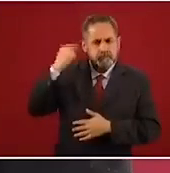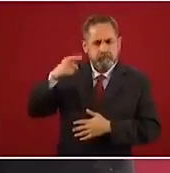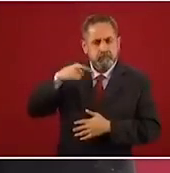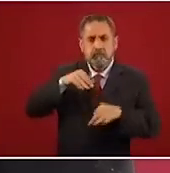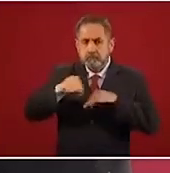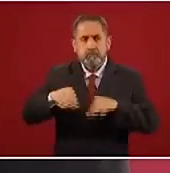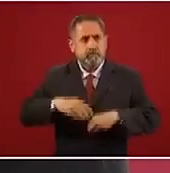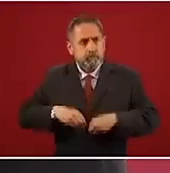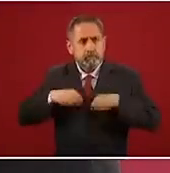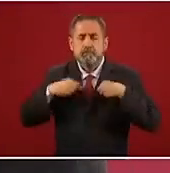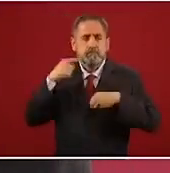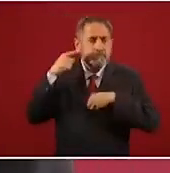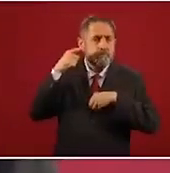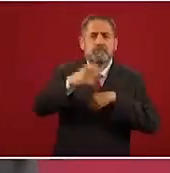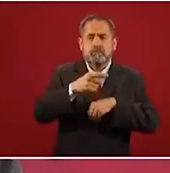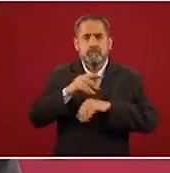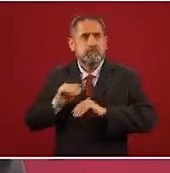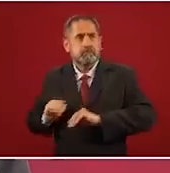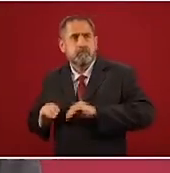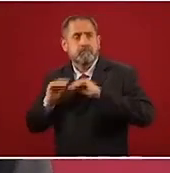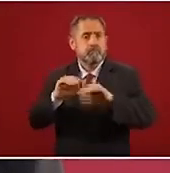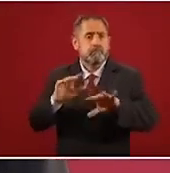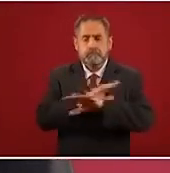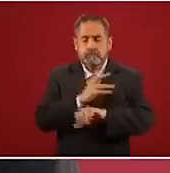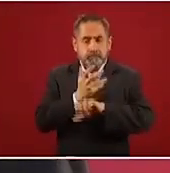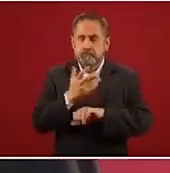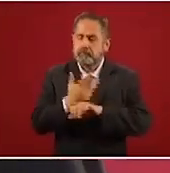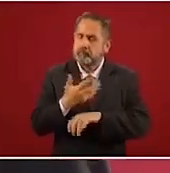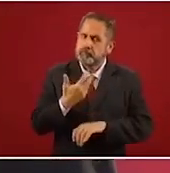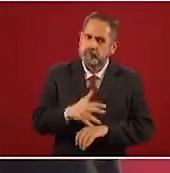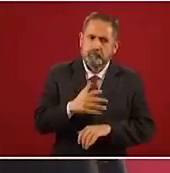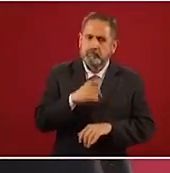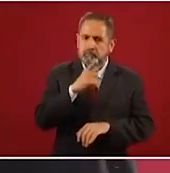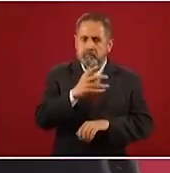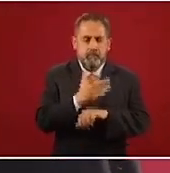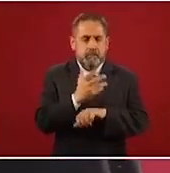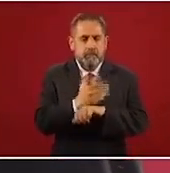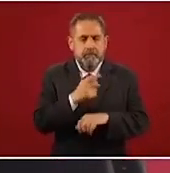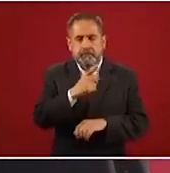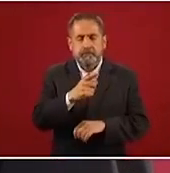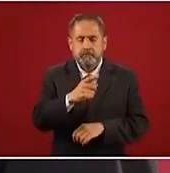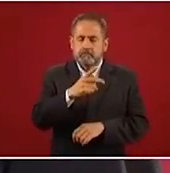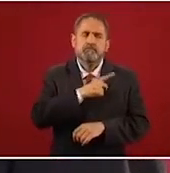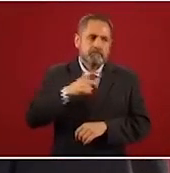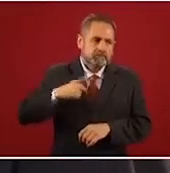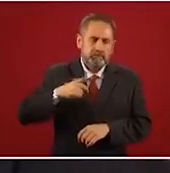trabajan, viven en Estados Unidos, y merecen